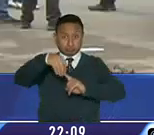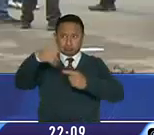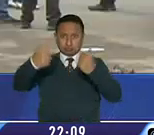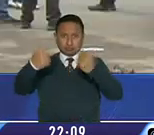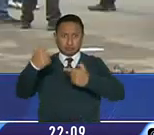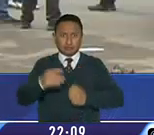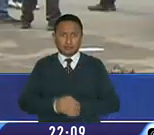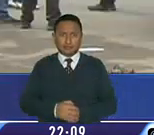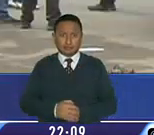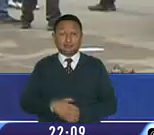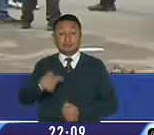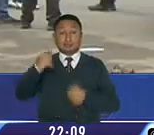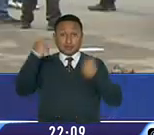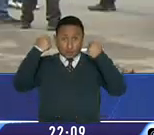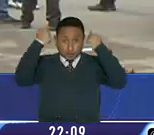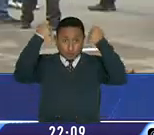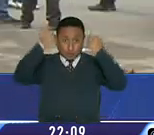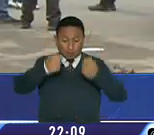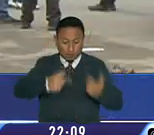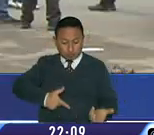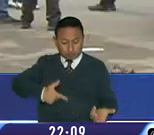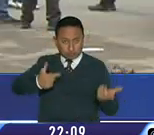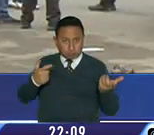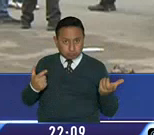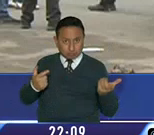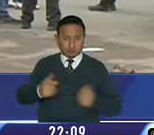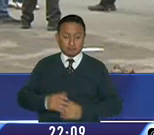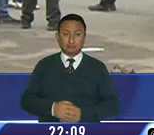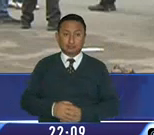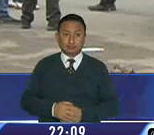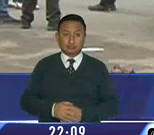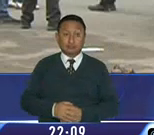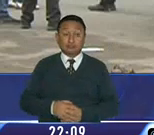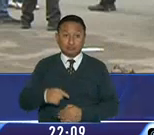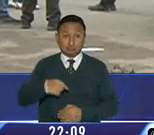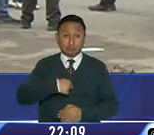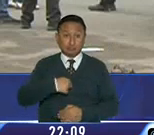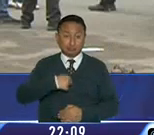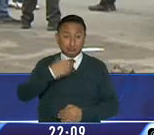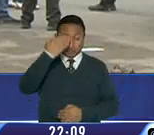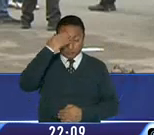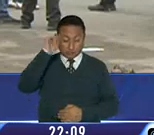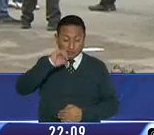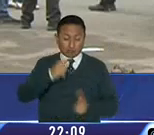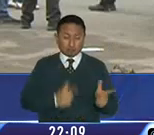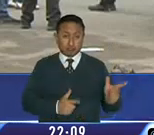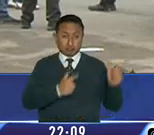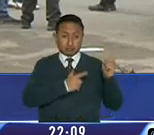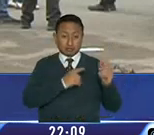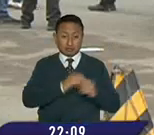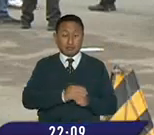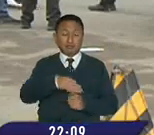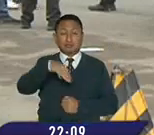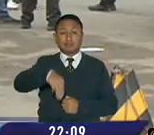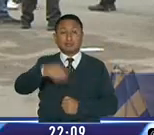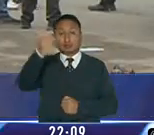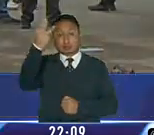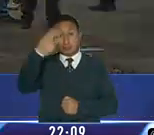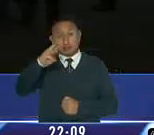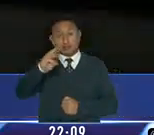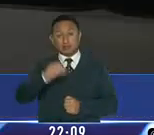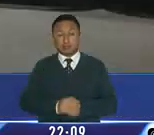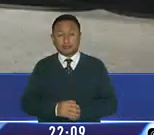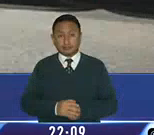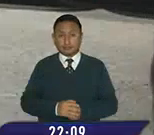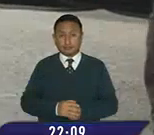fuertemente armado. Bueno, yo tengo un poquito de conocimiento de las armas. Era una M16 y tenían una Glock. La policía en el sitio